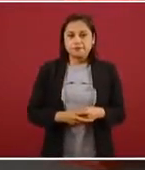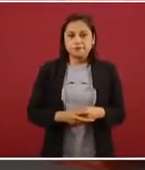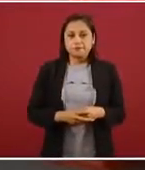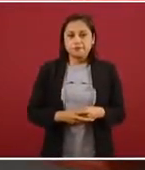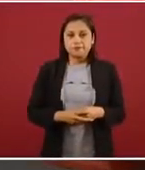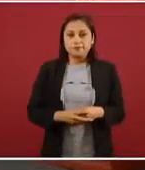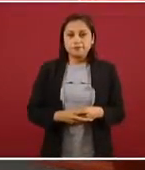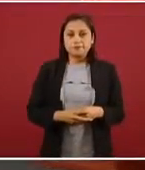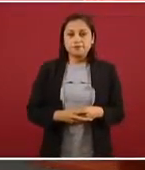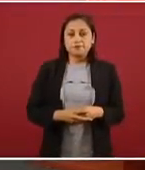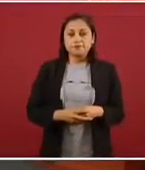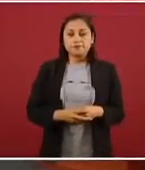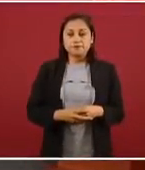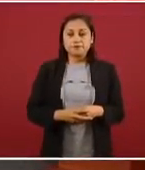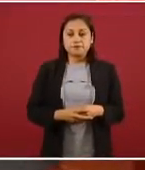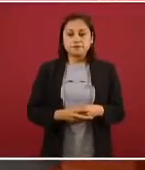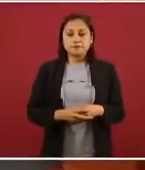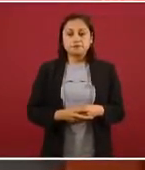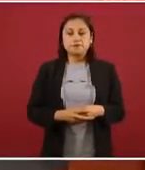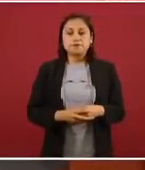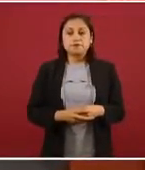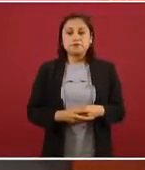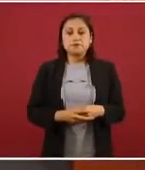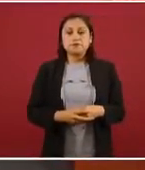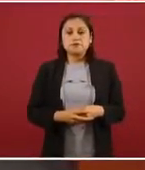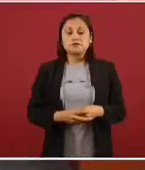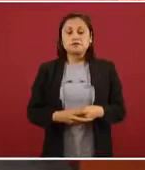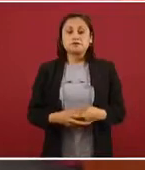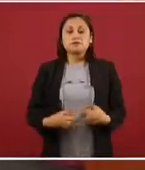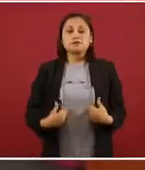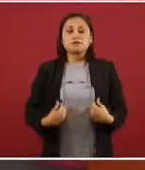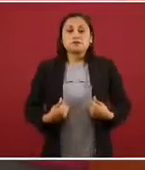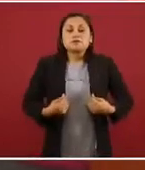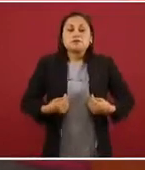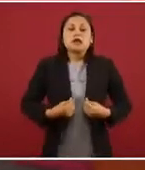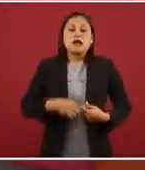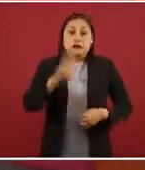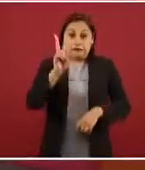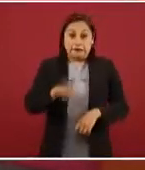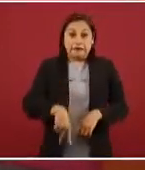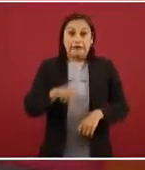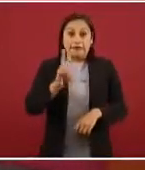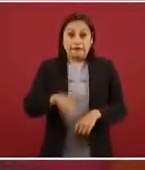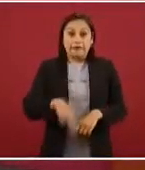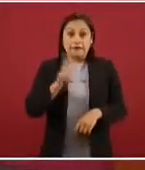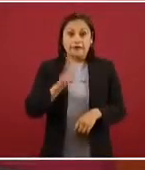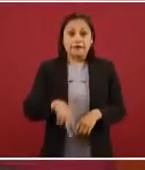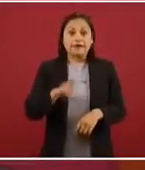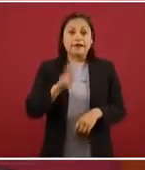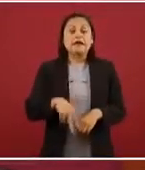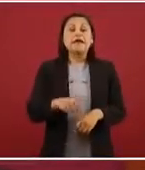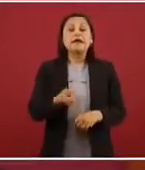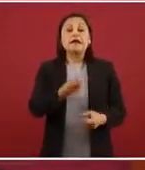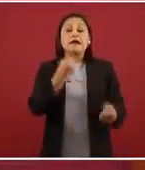un gusto, una satisfacción cuando tienen la tarjeta y dice, llegó completito.